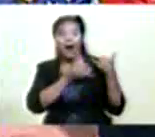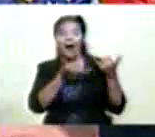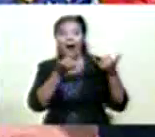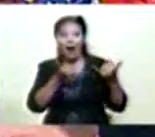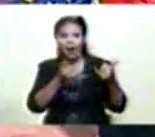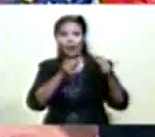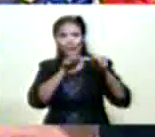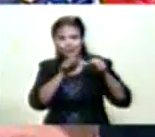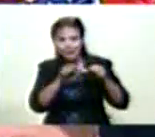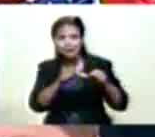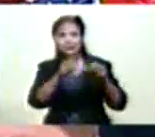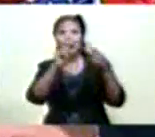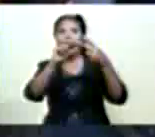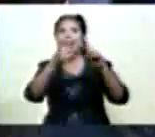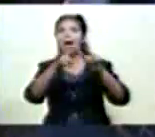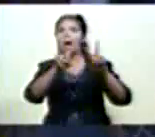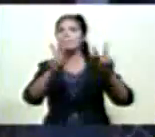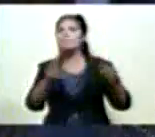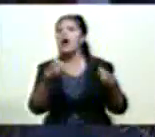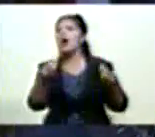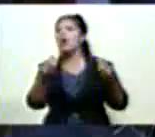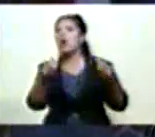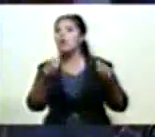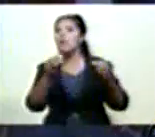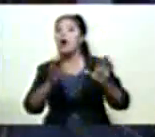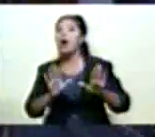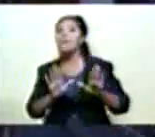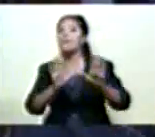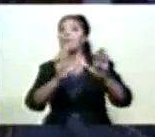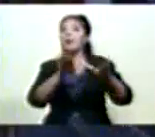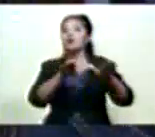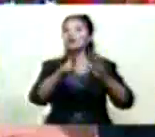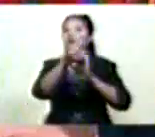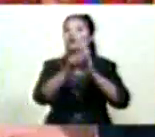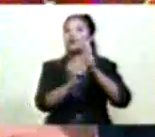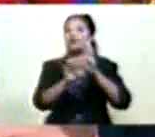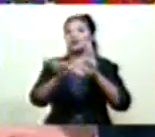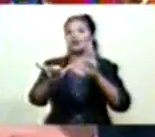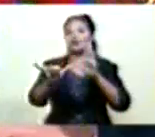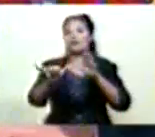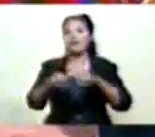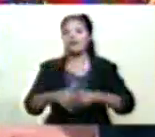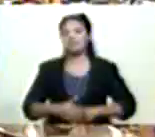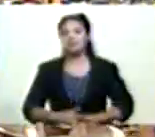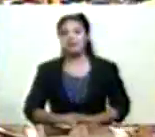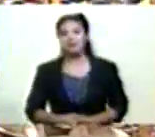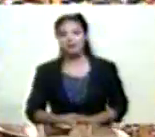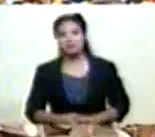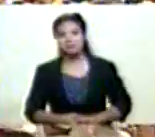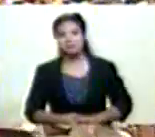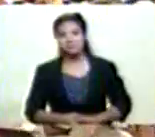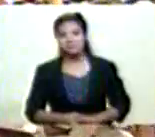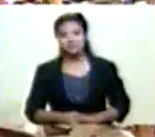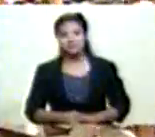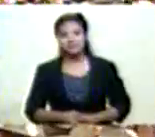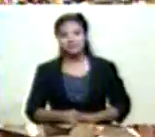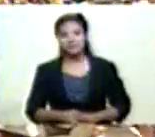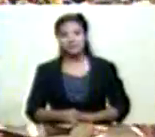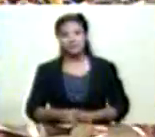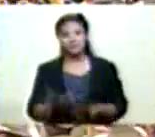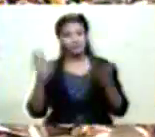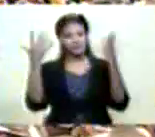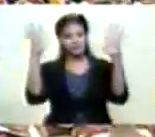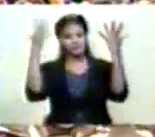la paz apoyando las decisiones de la Asamblea Nacional Constituyente.